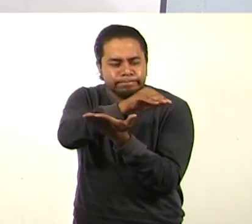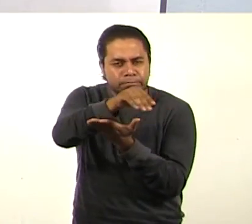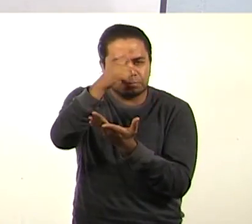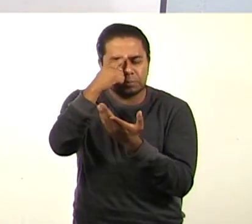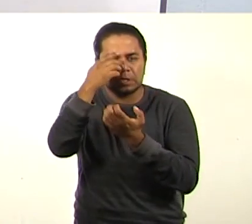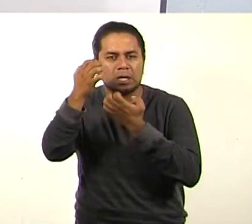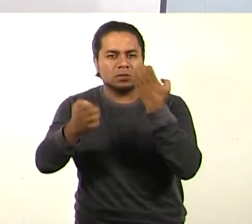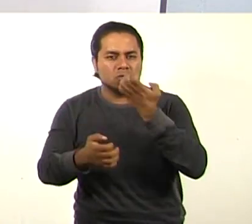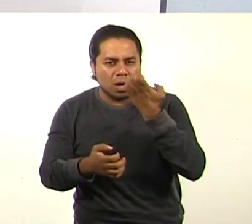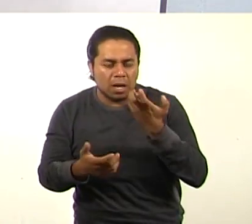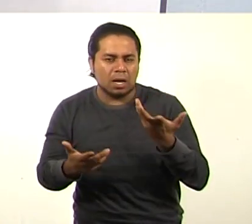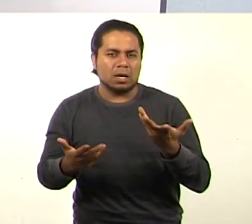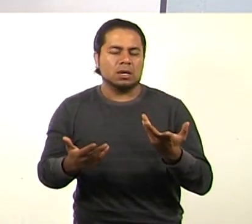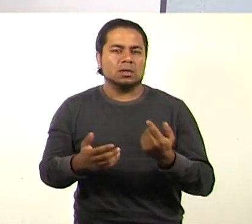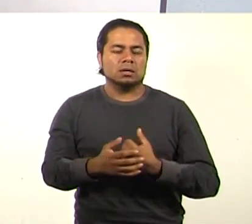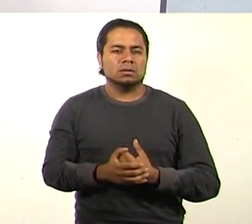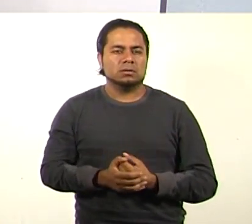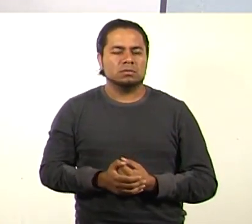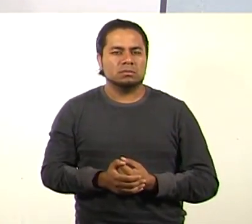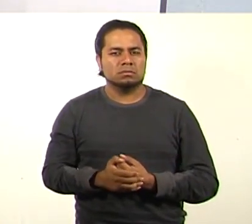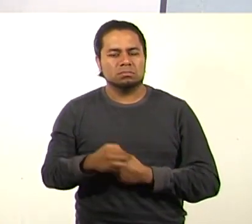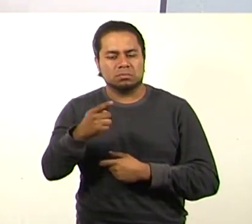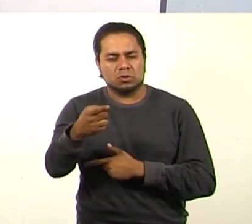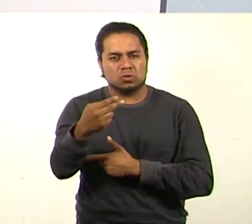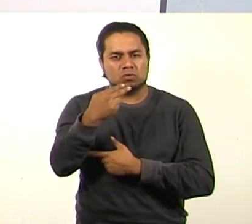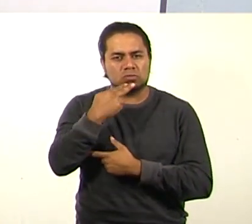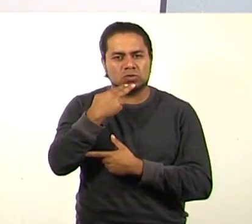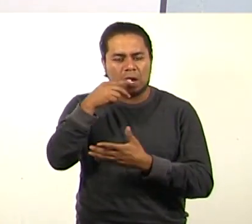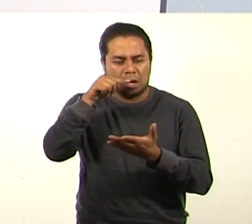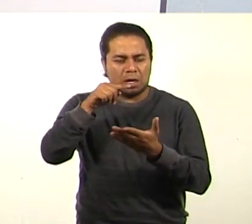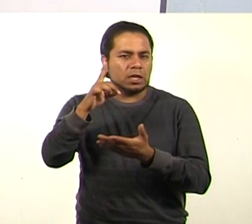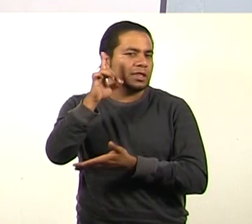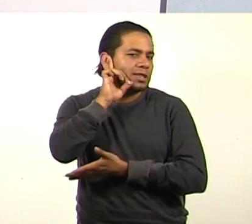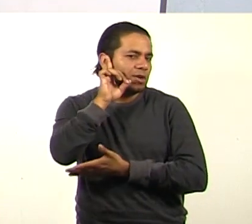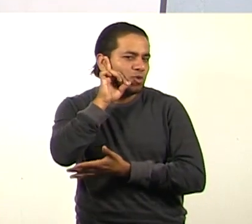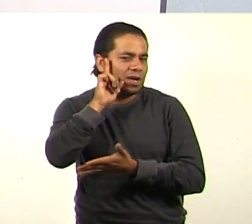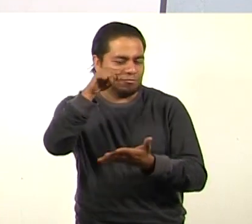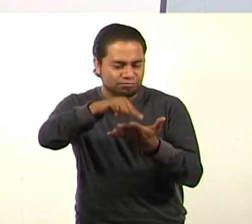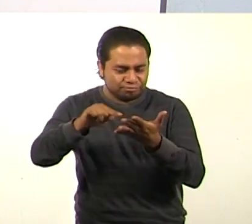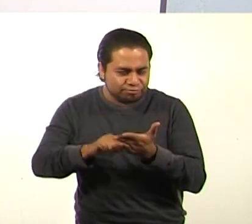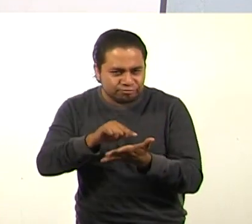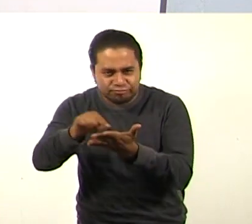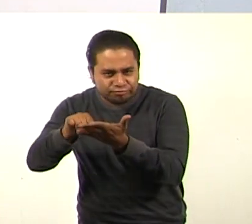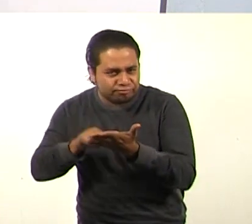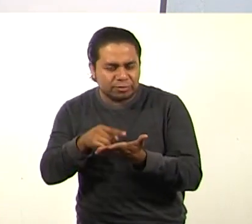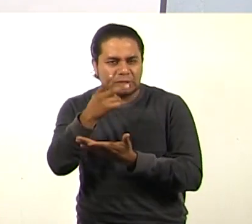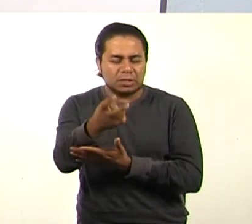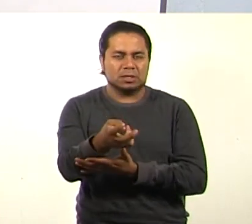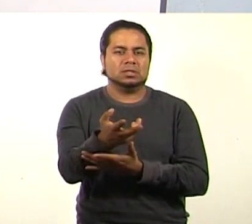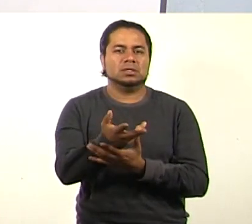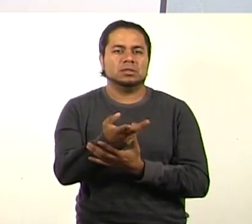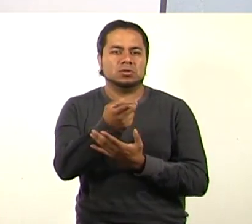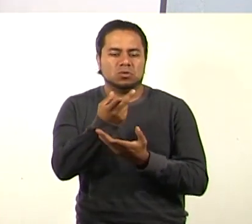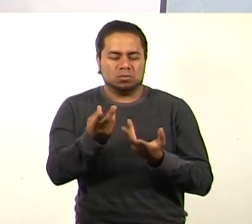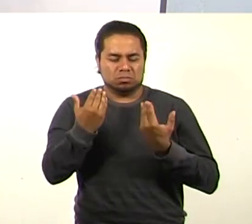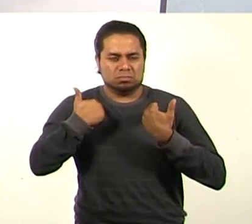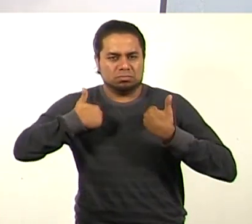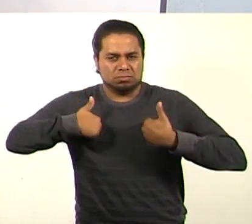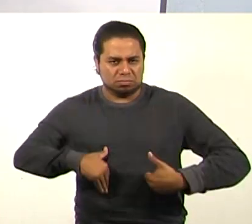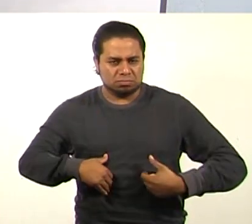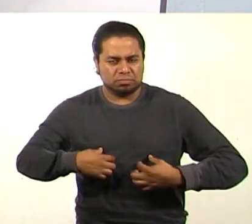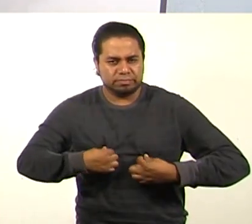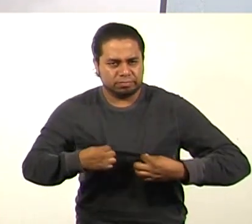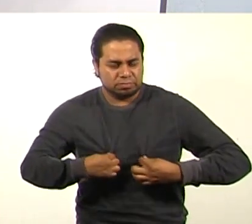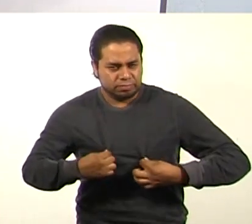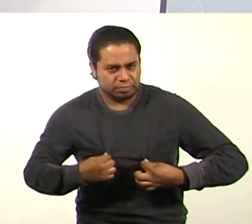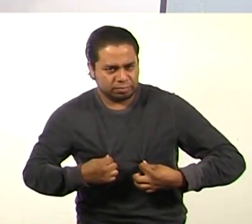la escuela, desde que utilizan su teléfono celular, desde que se visten de ropa.